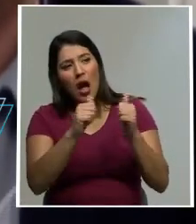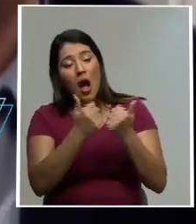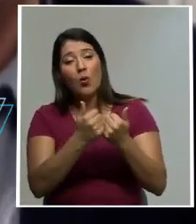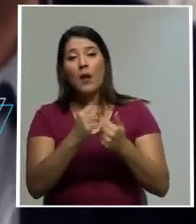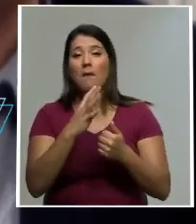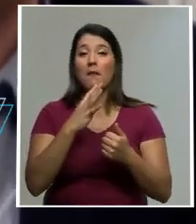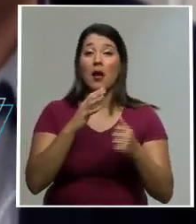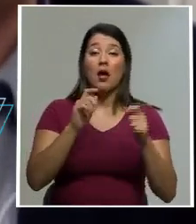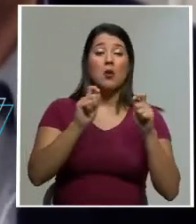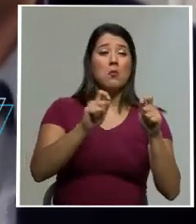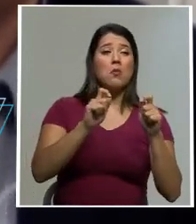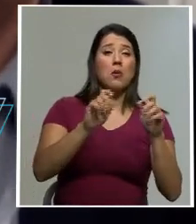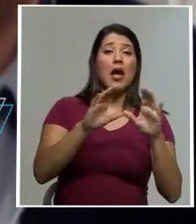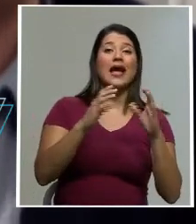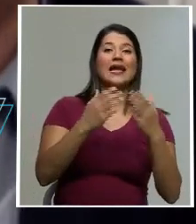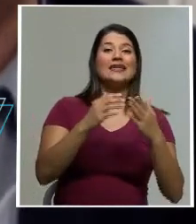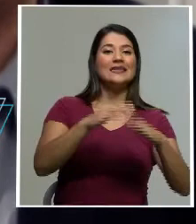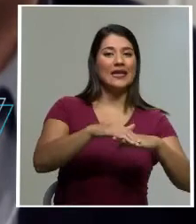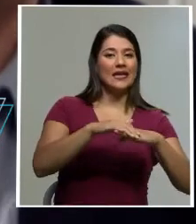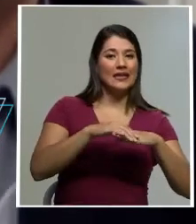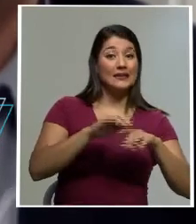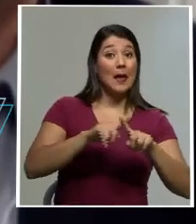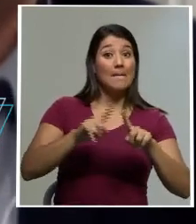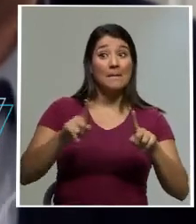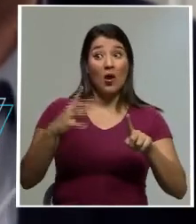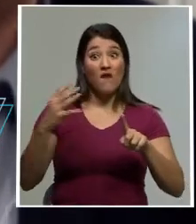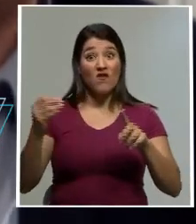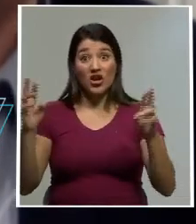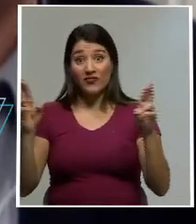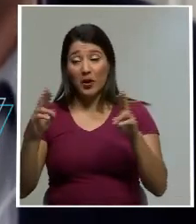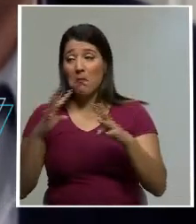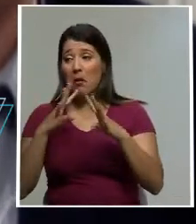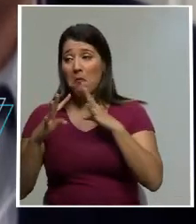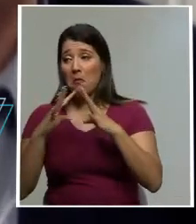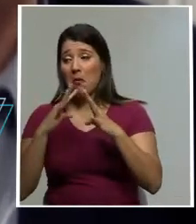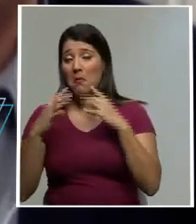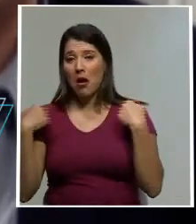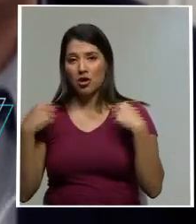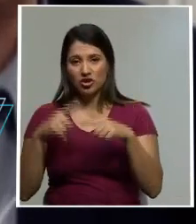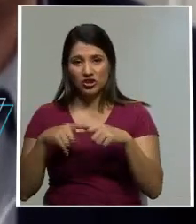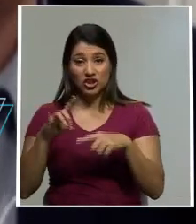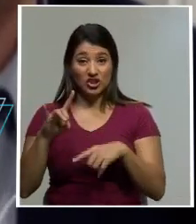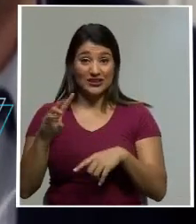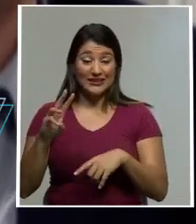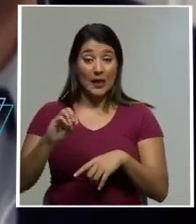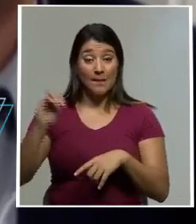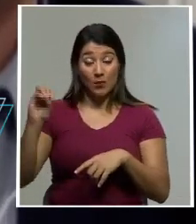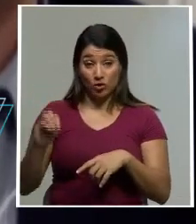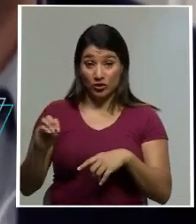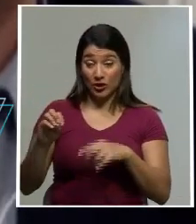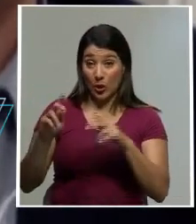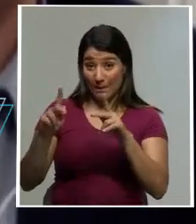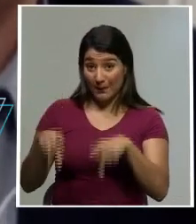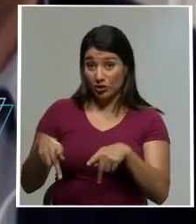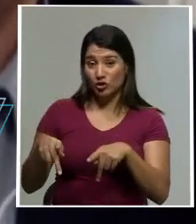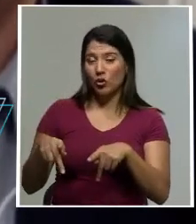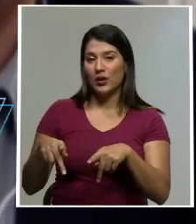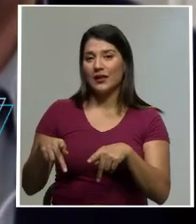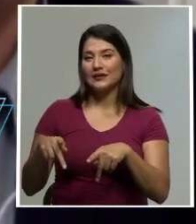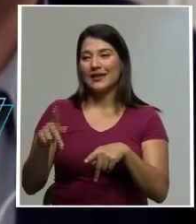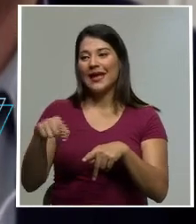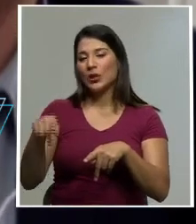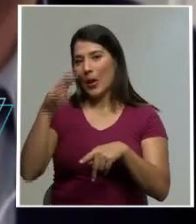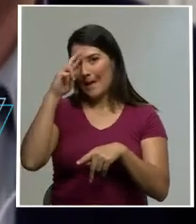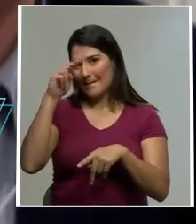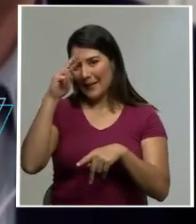inglés, vas a los pasillos y todo el mundo está hablando español. El 86% de las personas en el último censo que se hizo son de origen